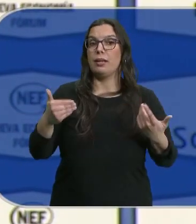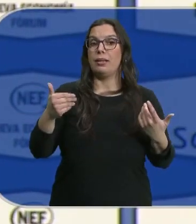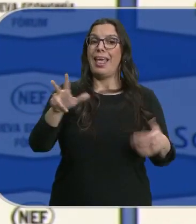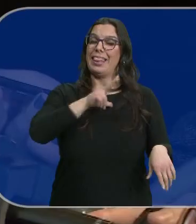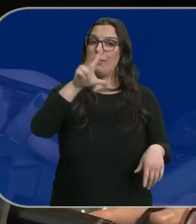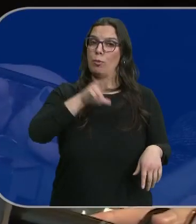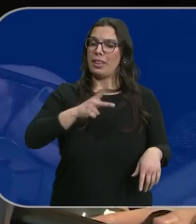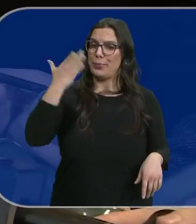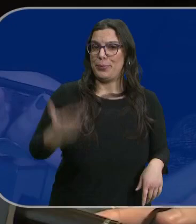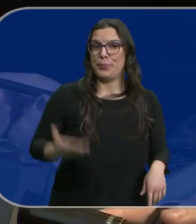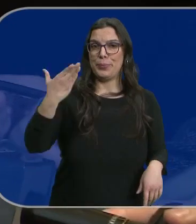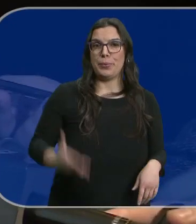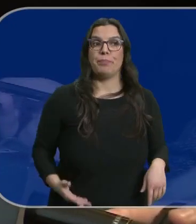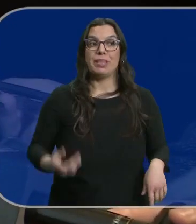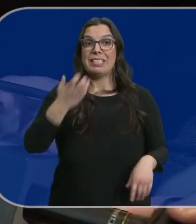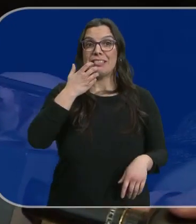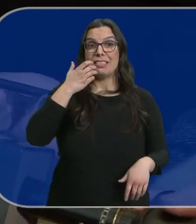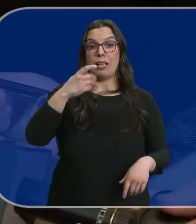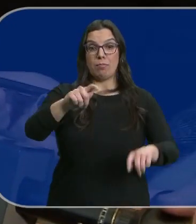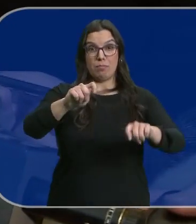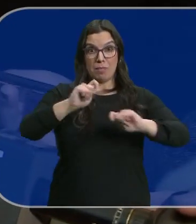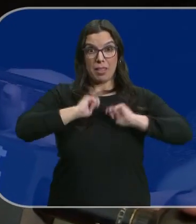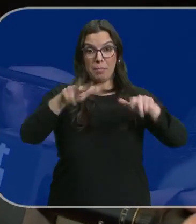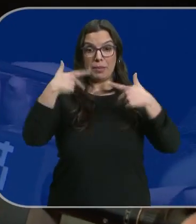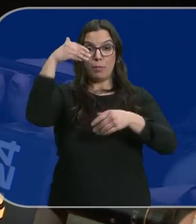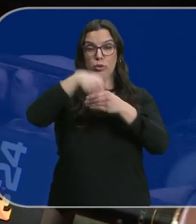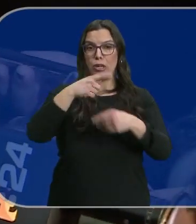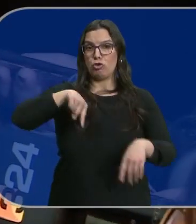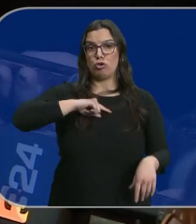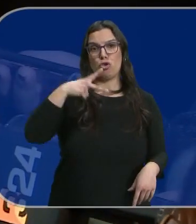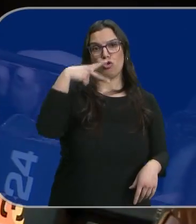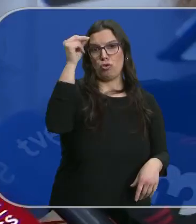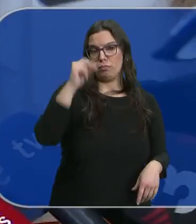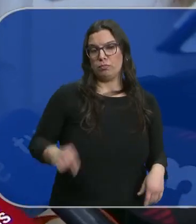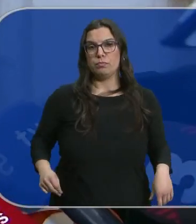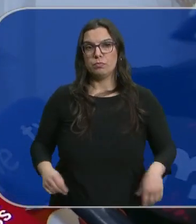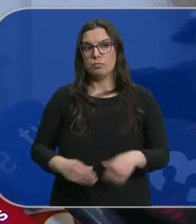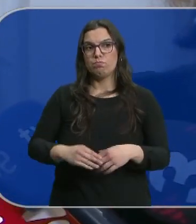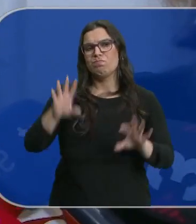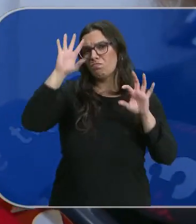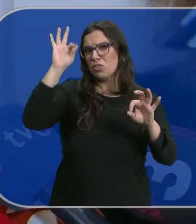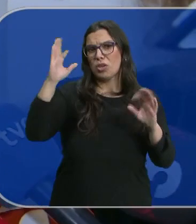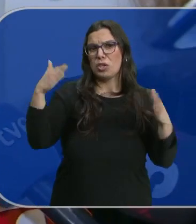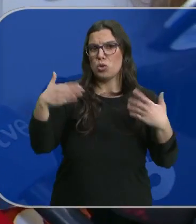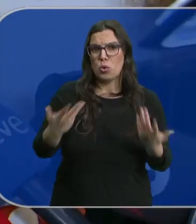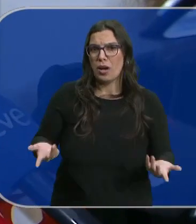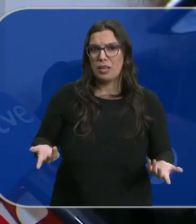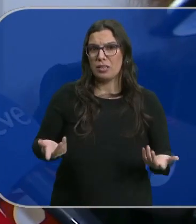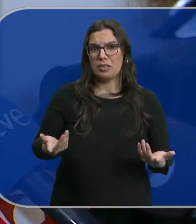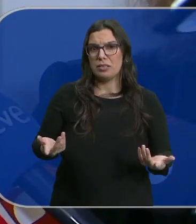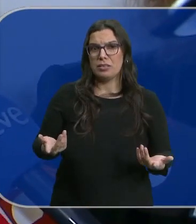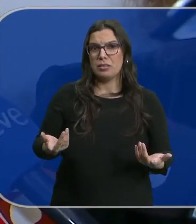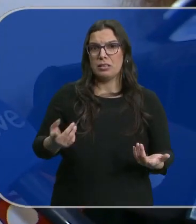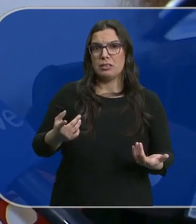es imprescindible. Votaríamos que no al envío de armamento de este tipo. No tiene sentido estar a